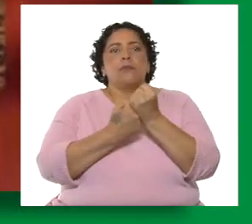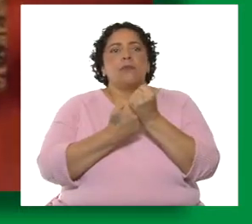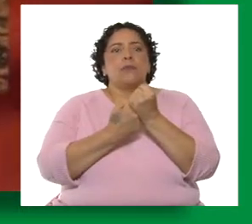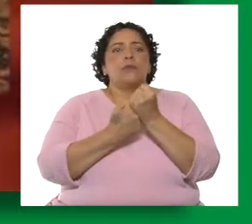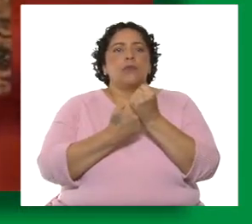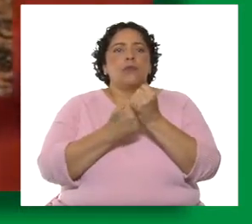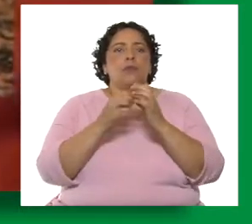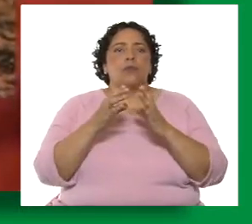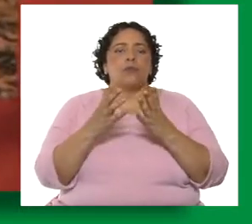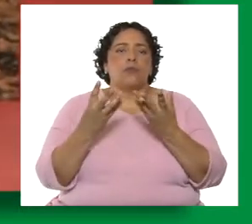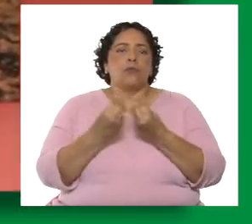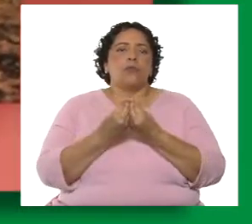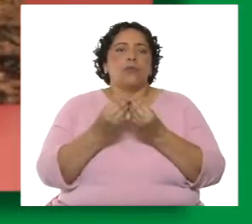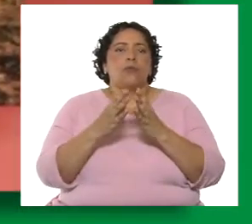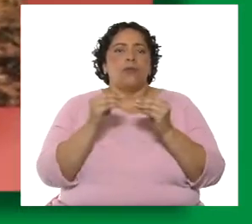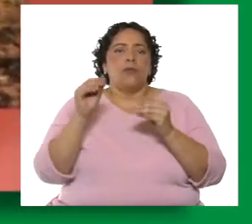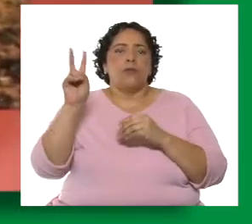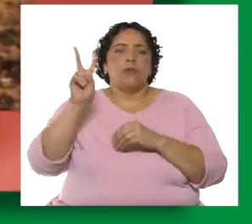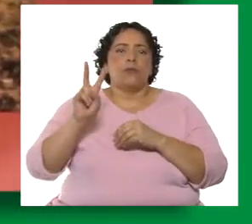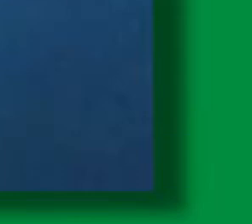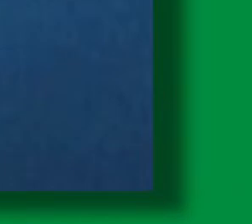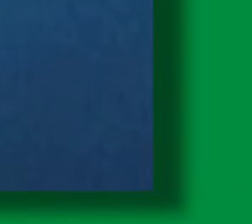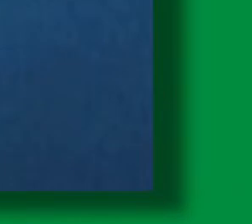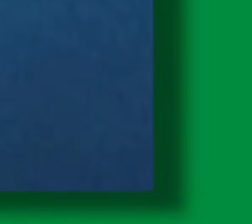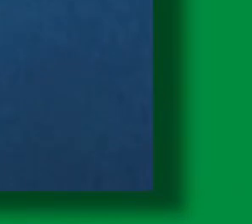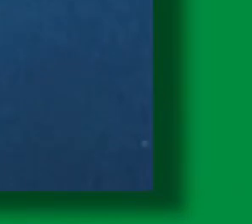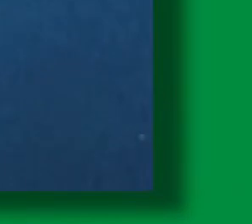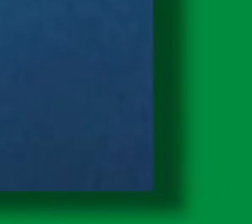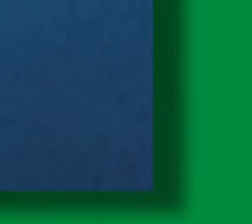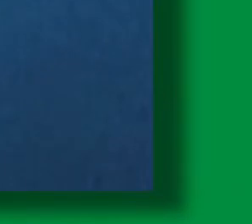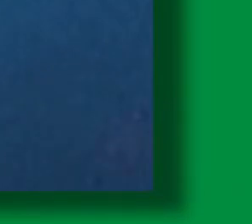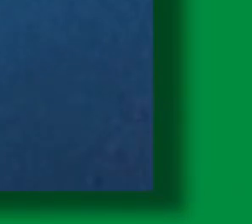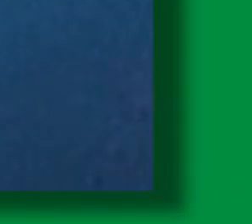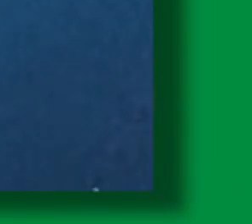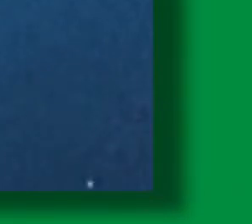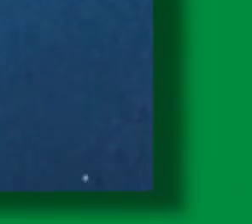solidaridad material con el resto de la república.